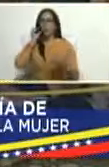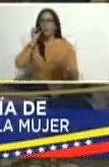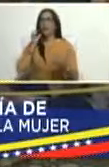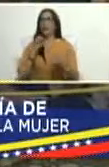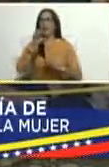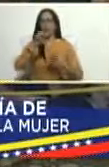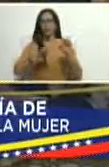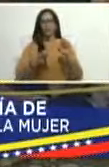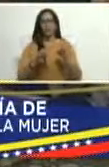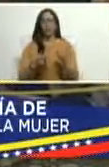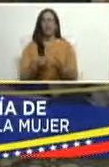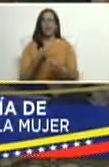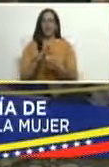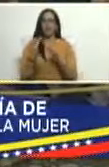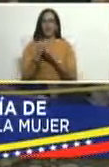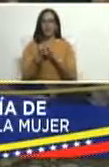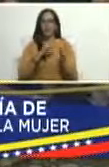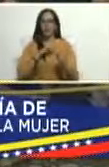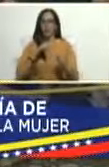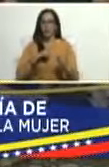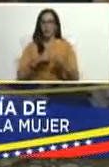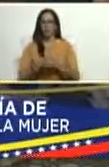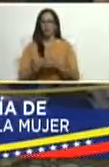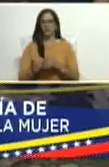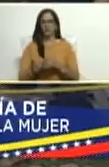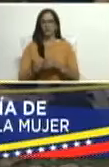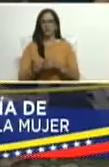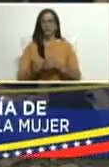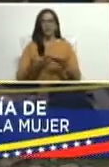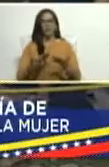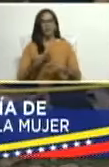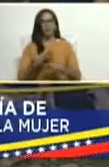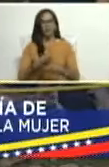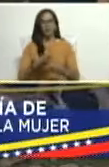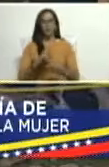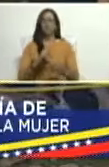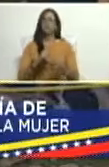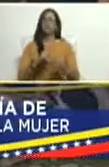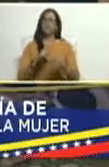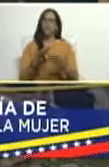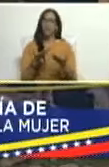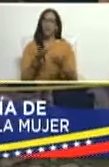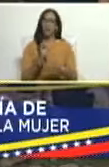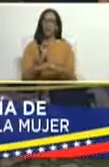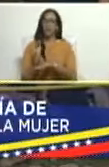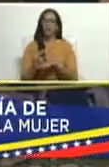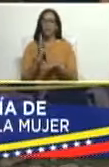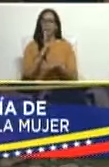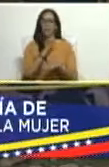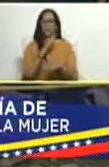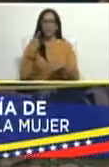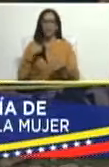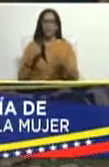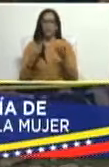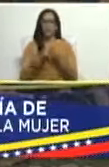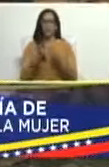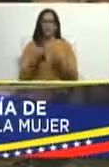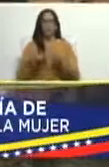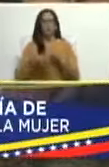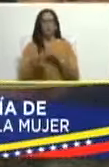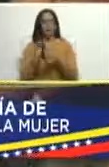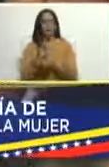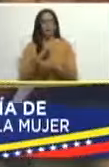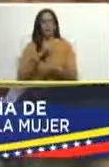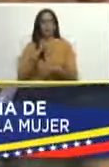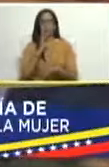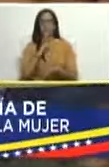animalistas, ecologistas y con nuestro instinto protector de madre que tenemos. De la mano con usted vamos a cuidar a nuestra madre